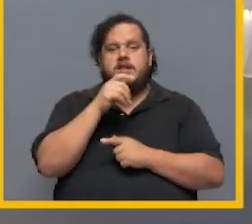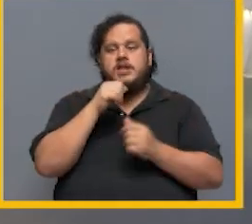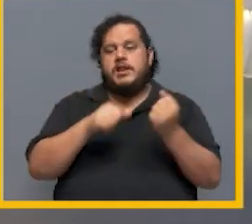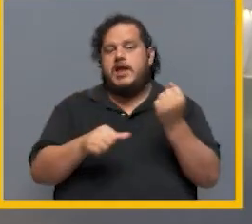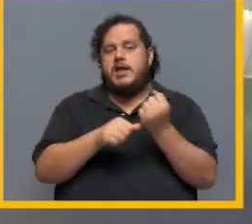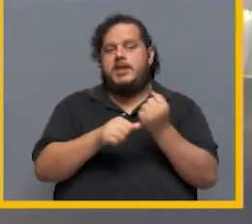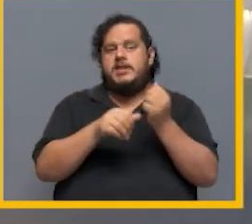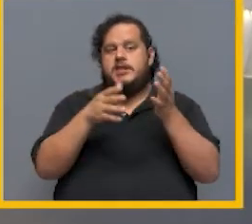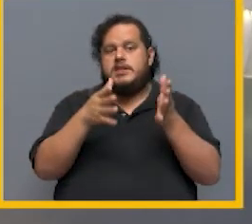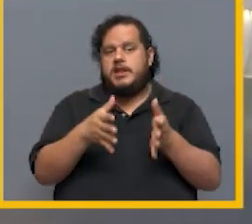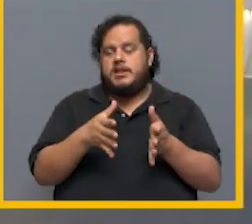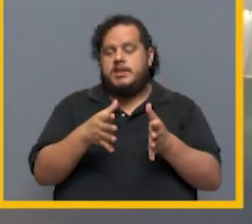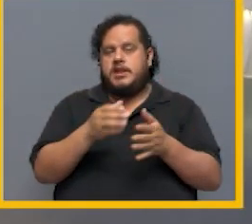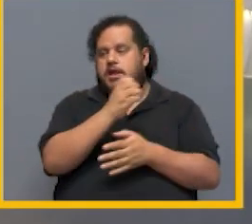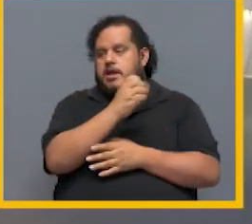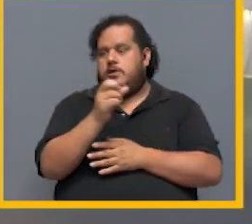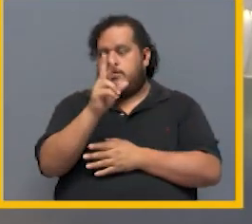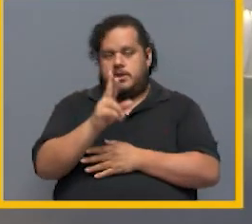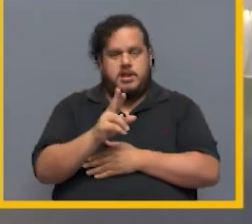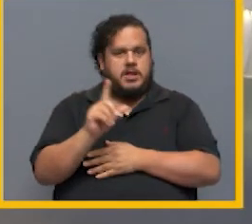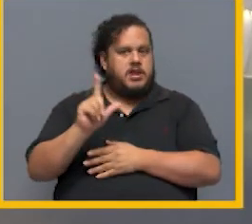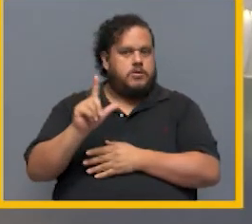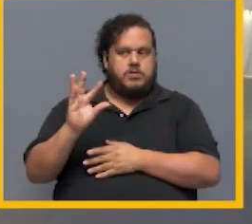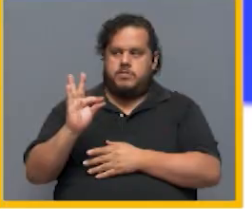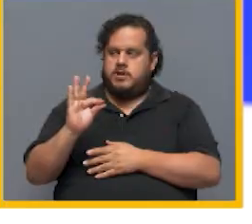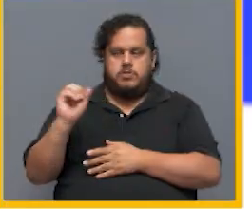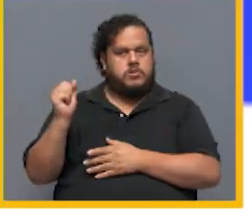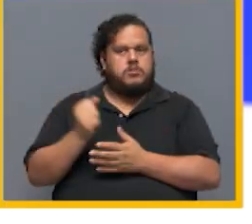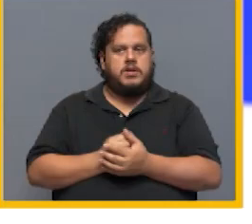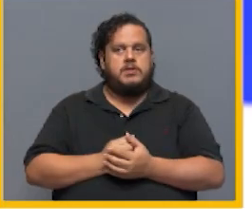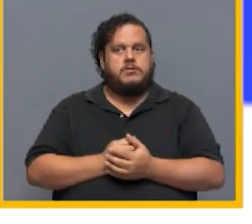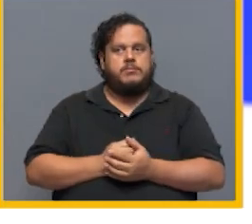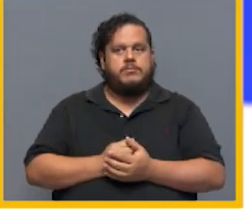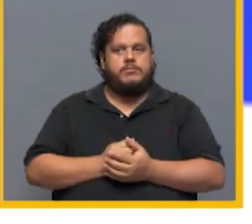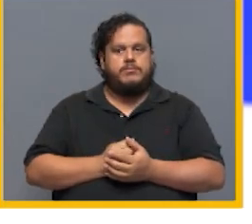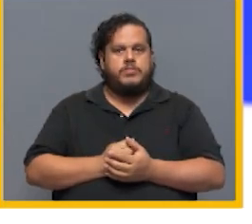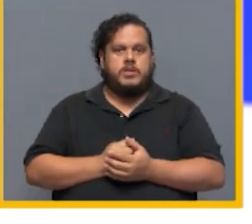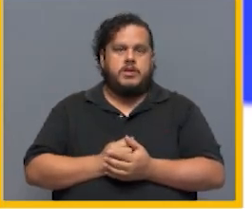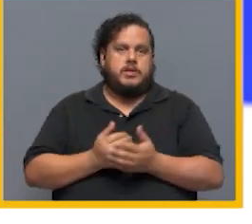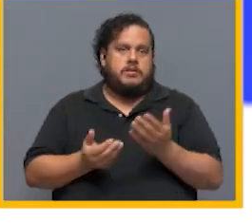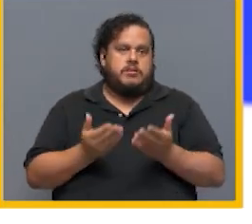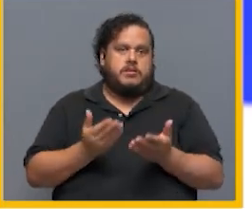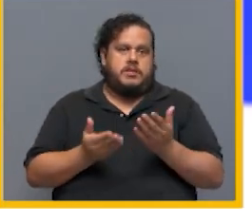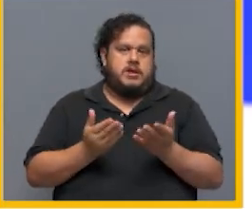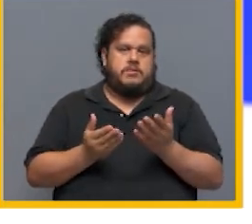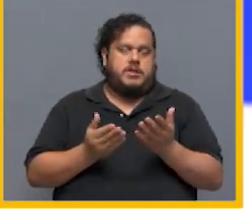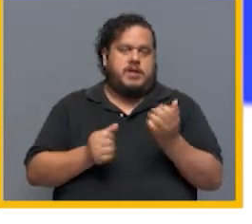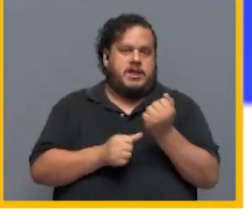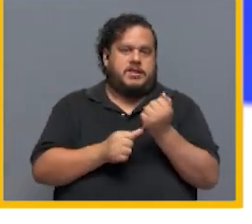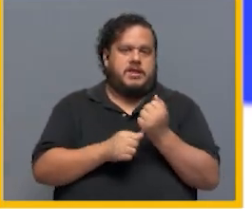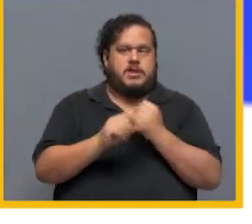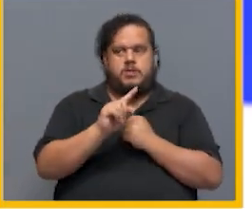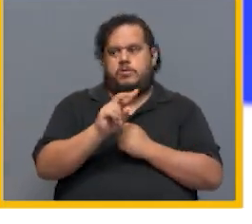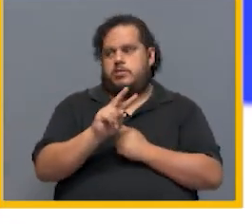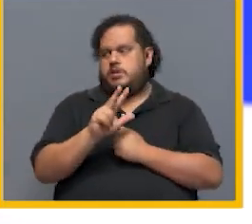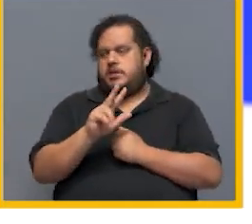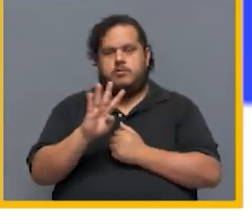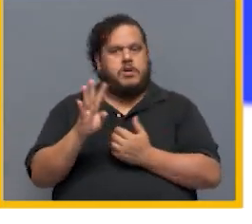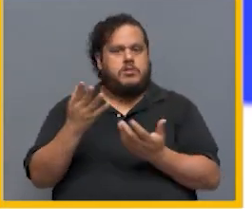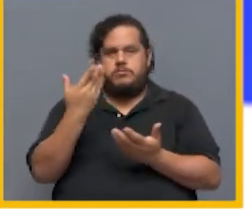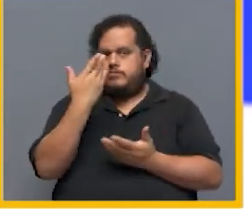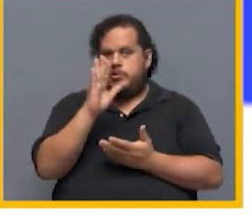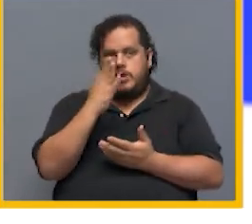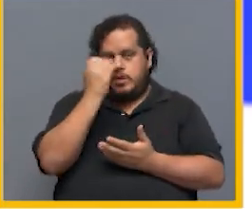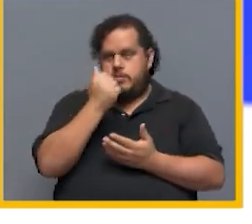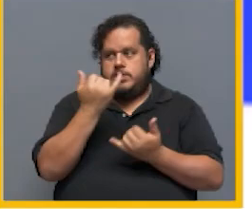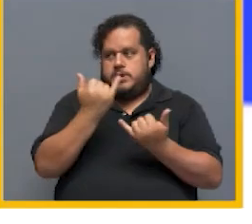asistente tico de Luis Fernando Suárez. Que puede ser el asistente 1, 2, 3, 4, no sé, porque